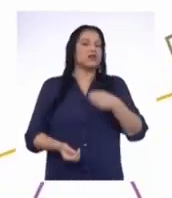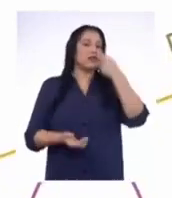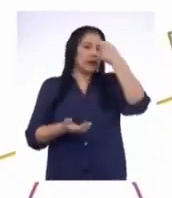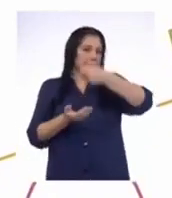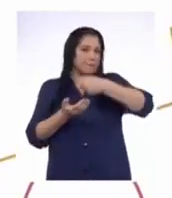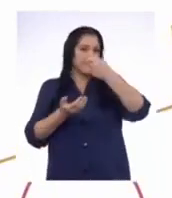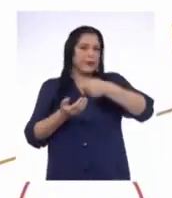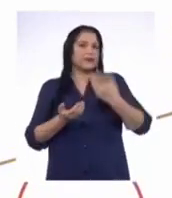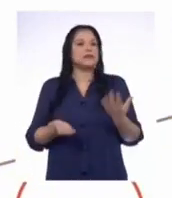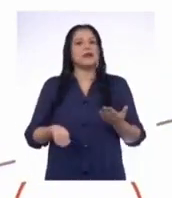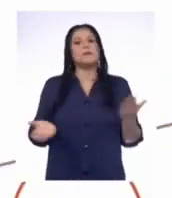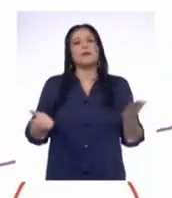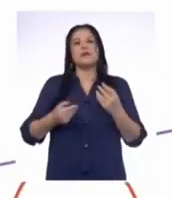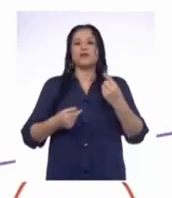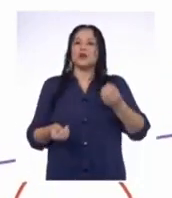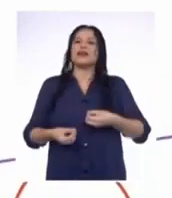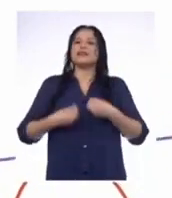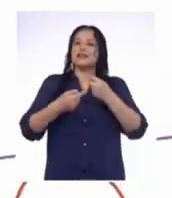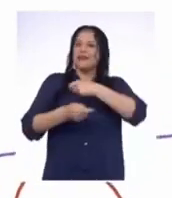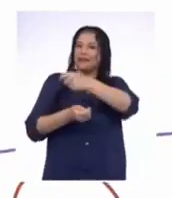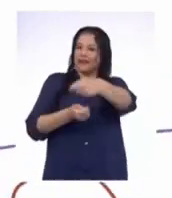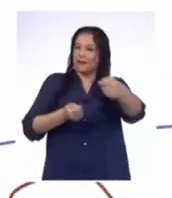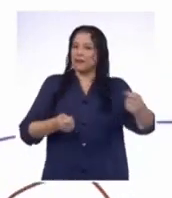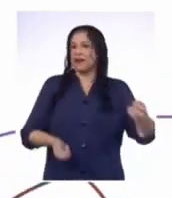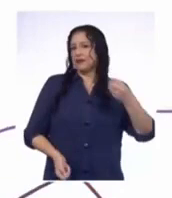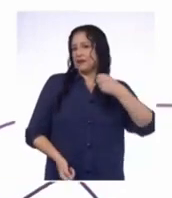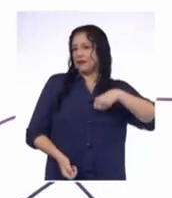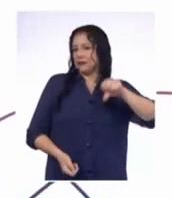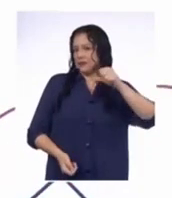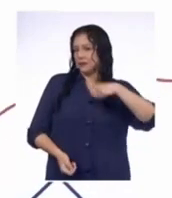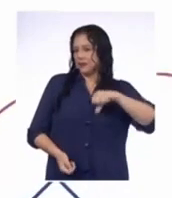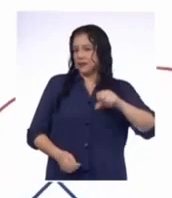de promoción municipal.